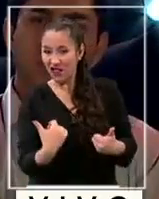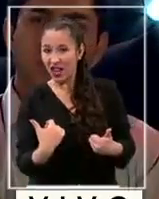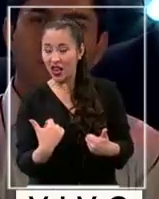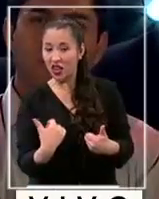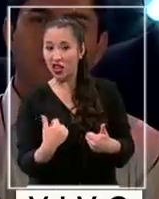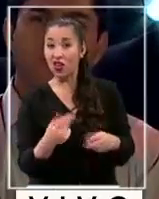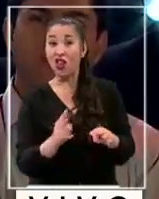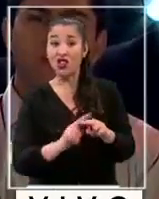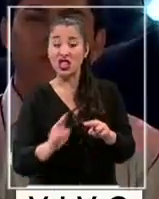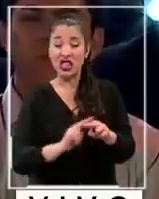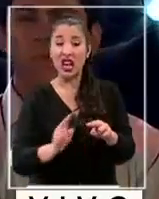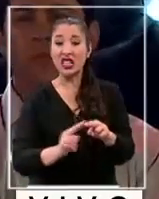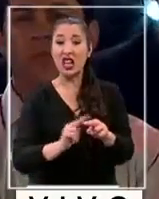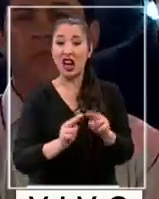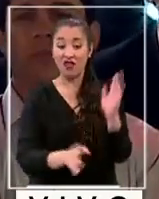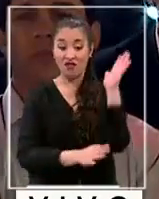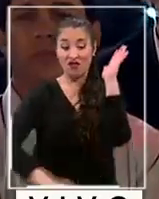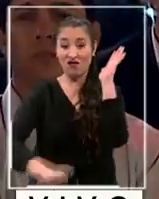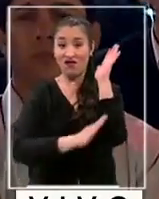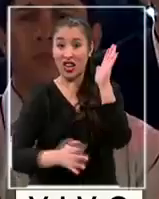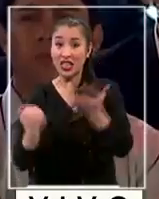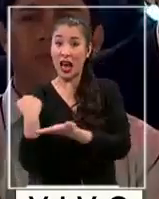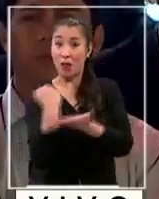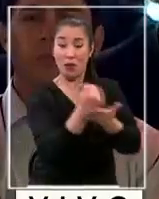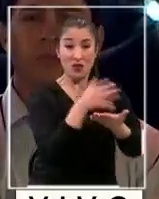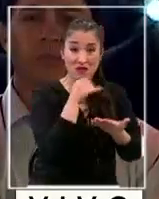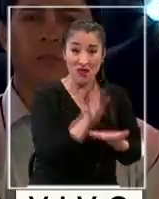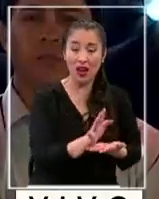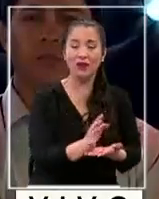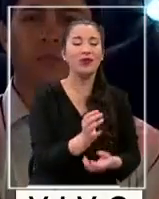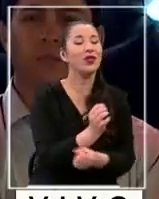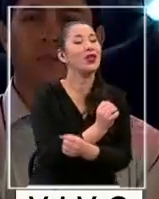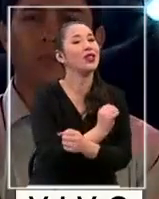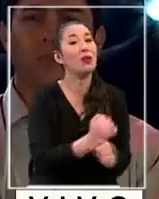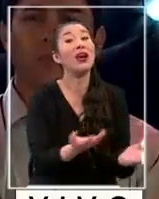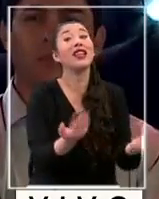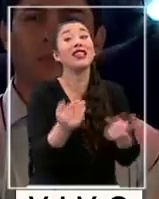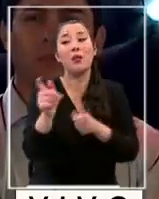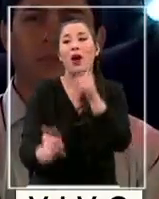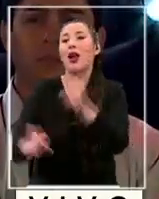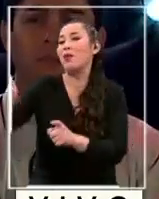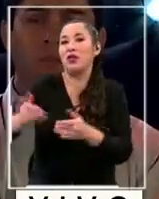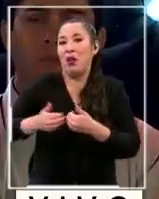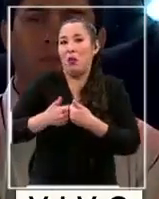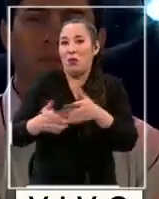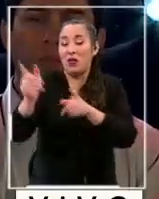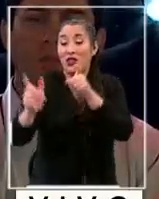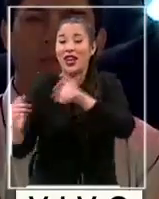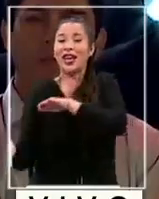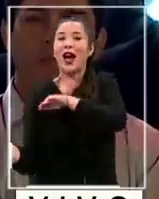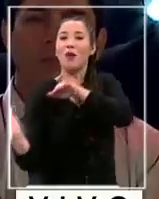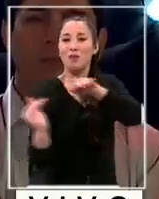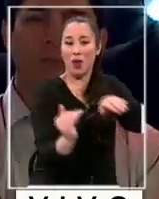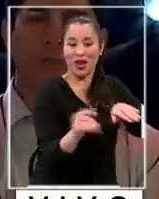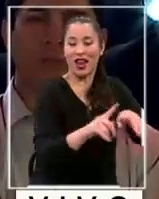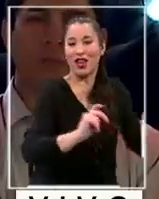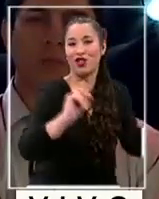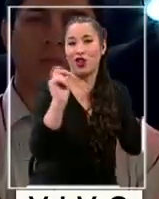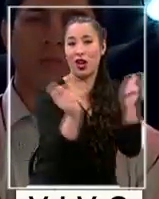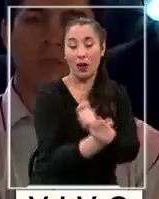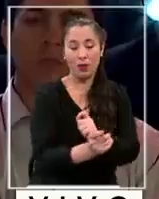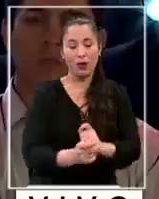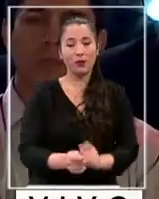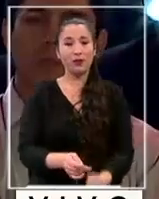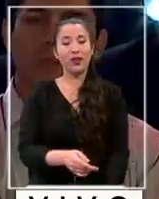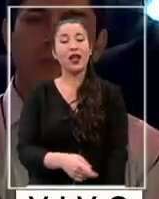la movilización de las bases, de la gente común y corriente. Nada puede ser más fuerte que